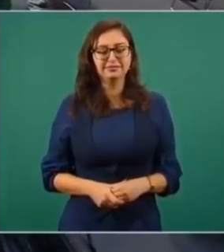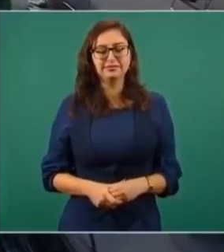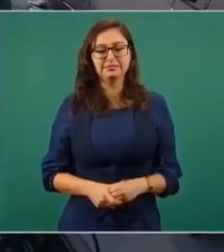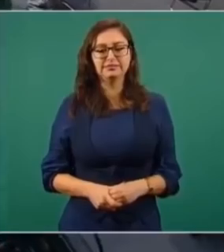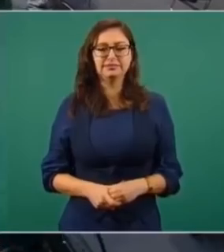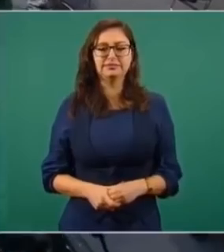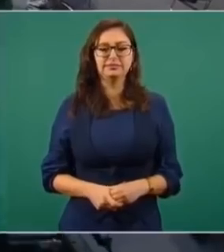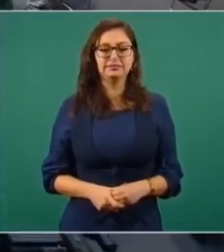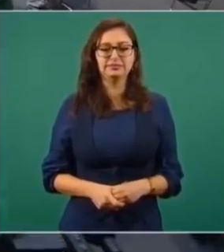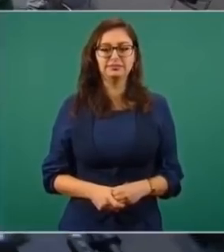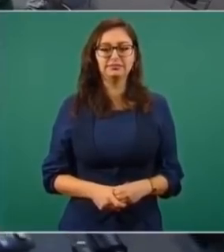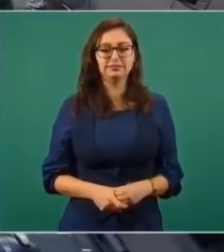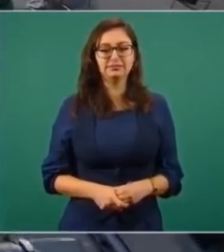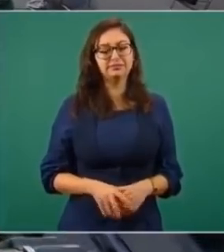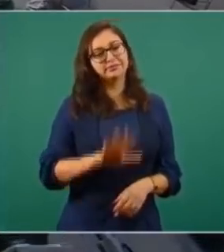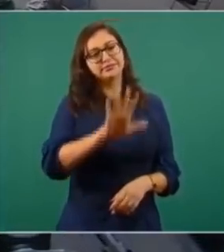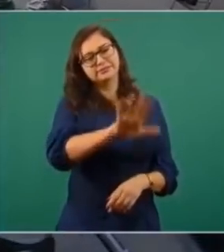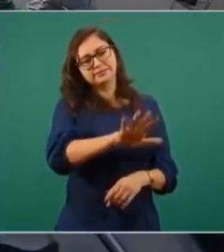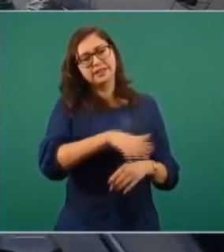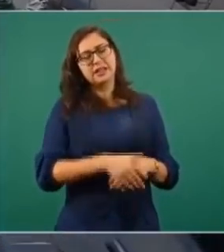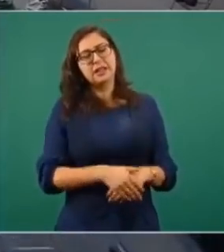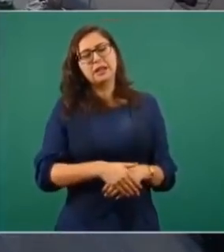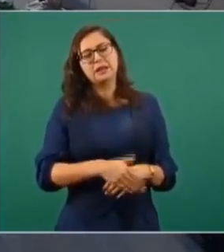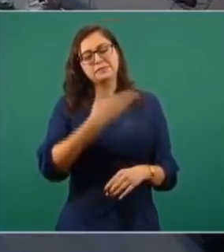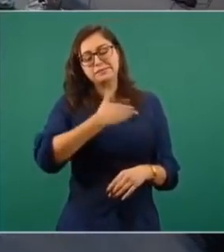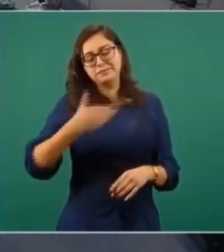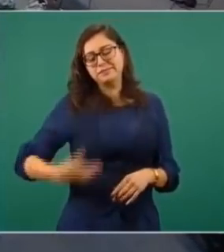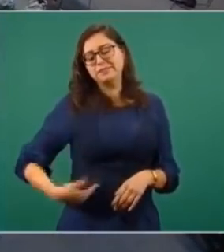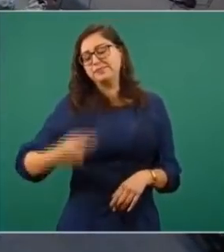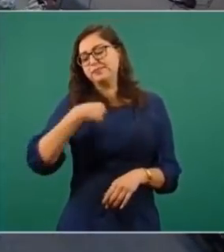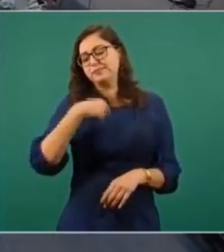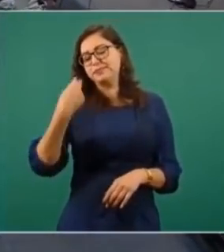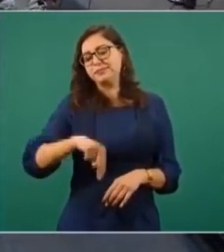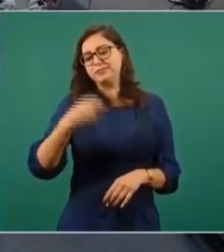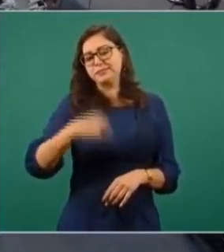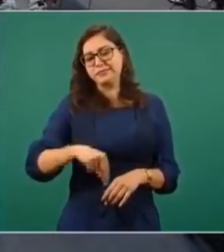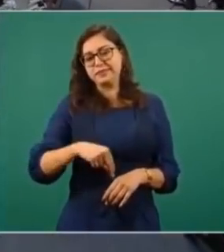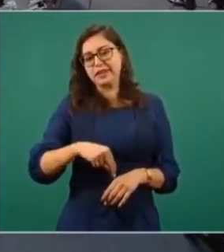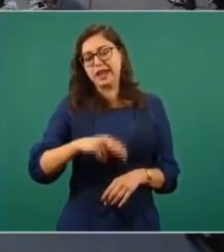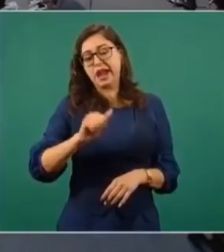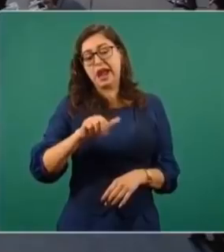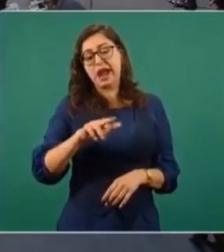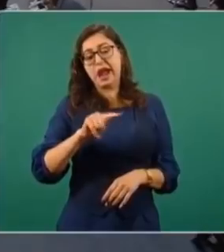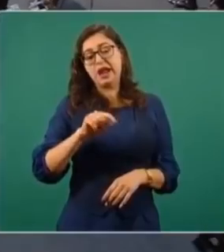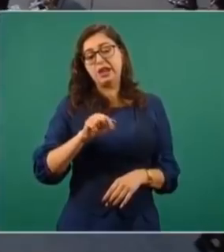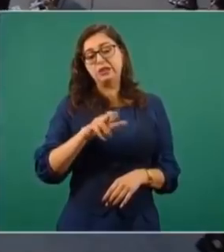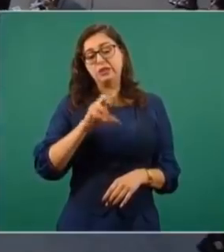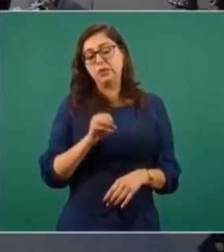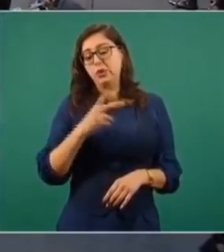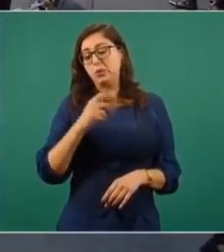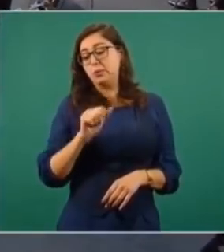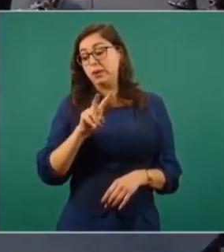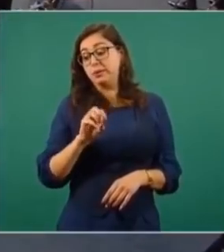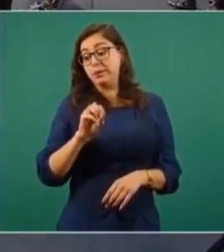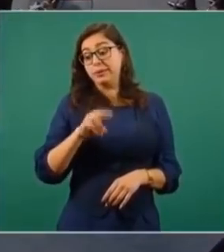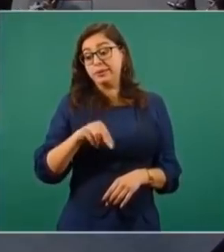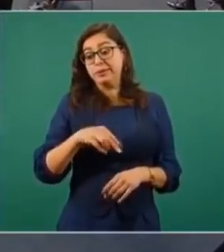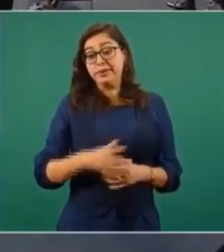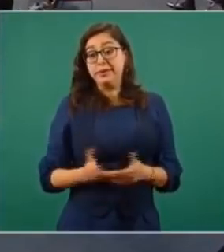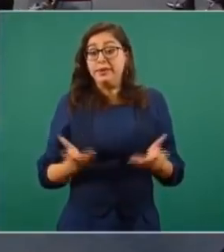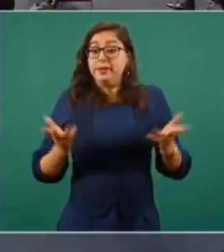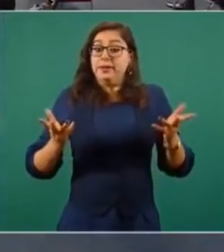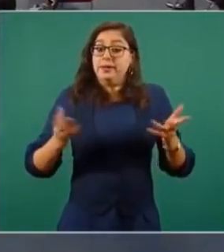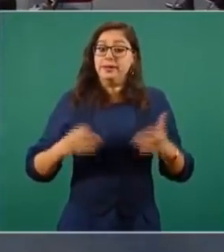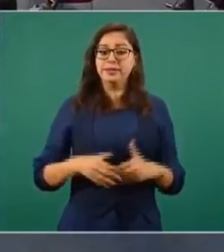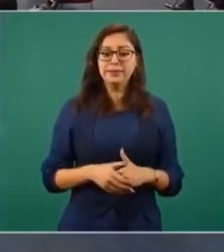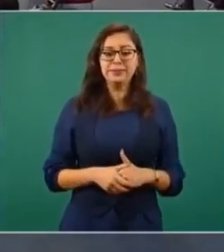Presidente, Arturo Pavón, corresponsal de El Chapucero con Nacho Rodríguez. Pues vaya, en este marco